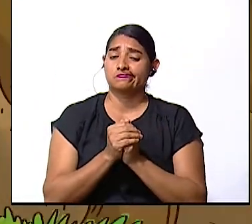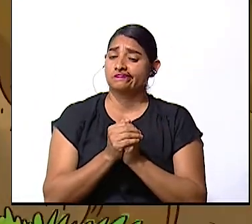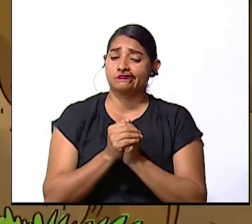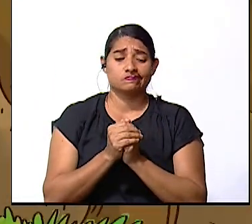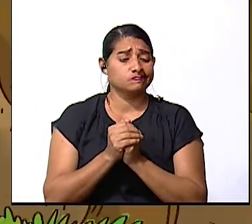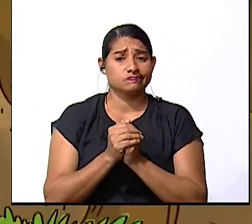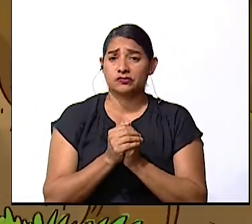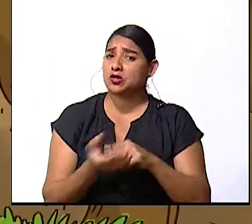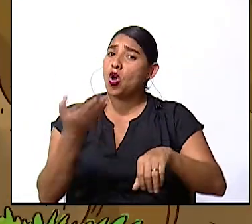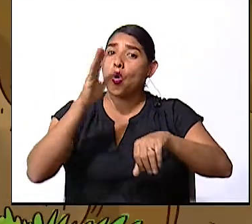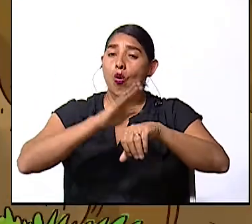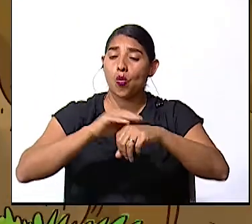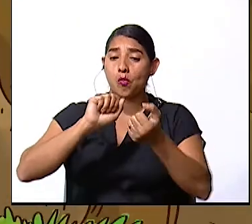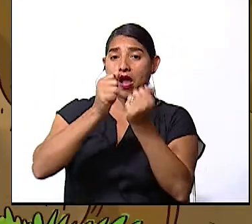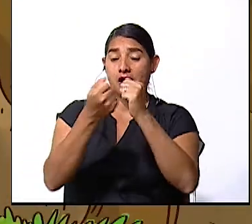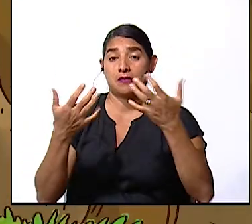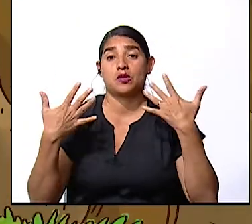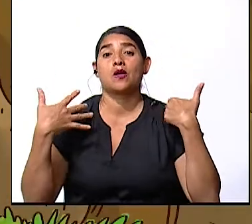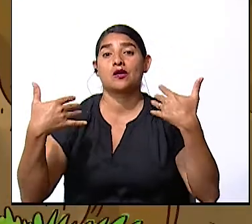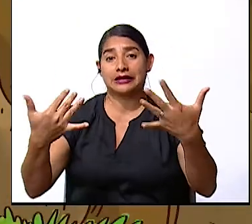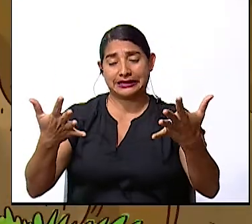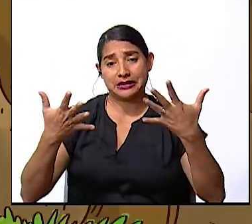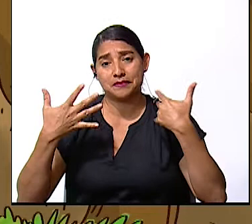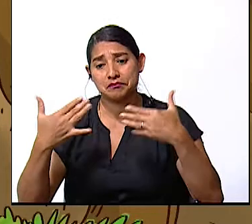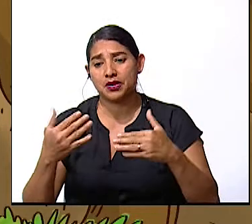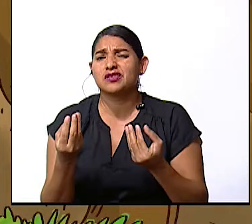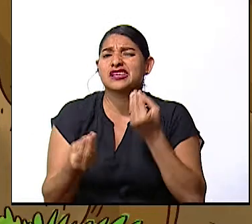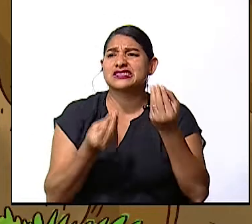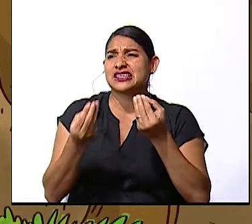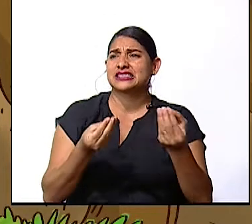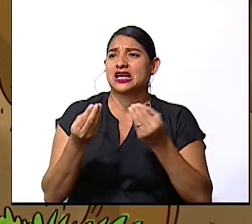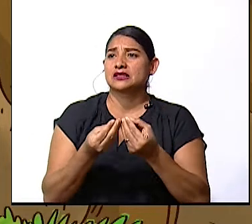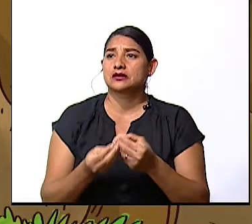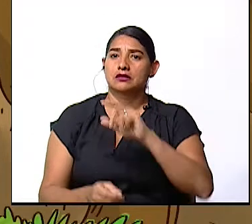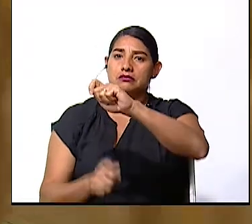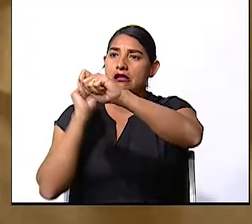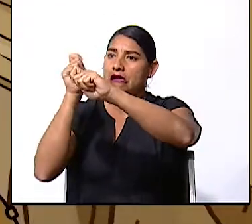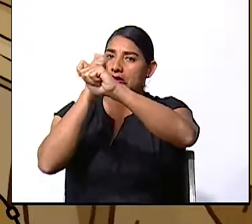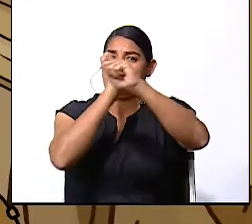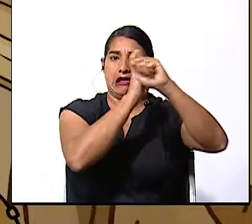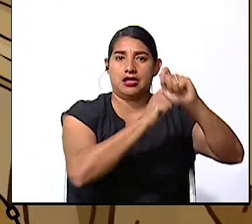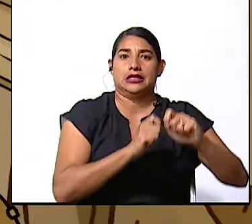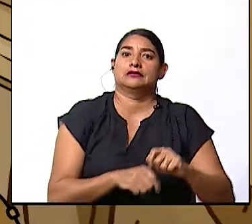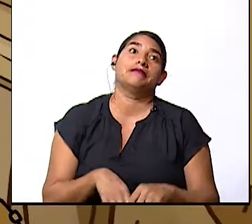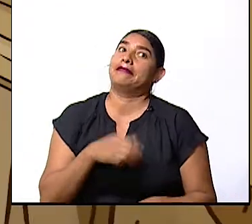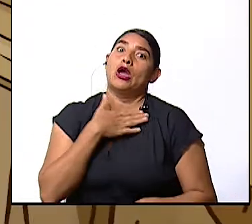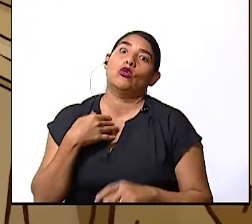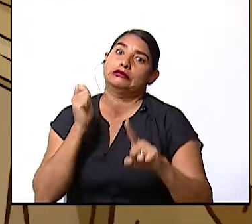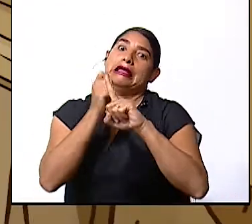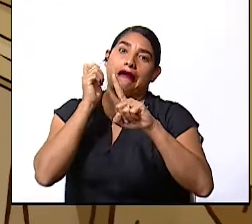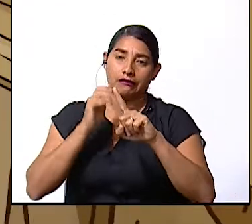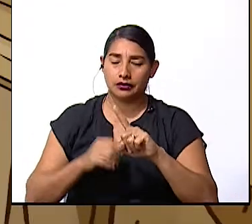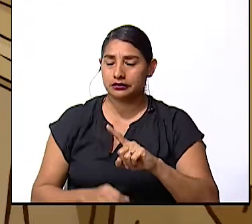¡Auch! ¡Por culpa del cambio climático! ¿Qué haces, amigo? Pegándome los dedos. ¡Me encanta! Ya sé que esto del